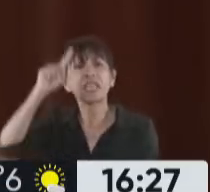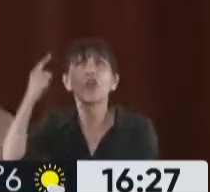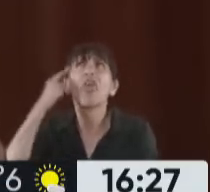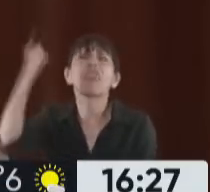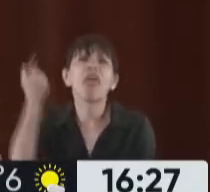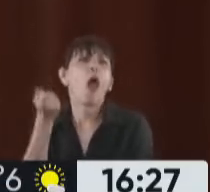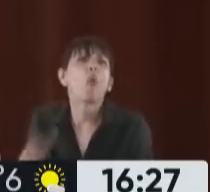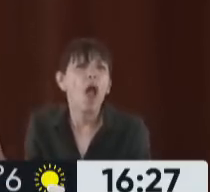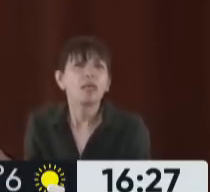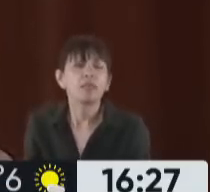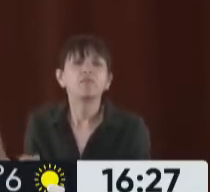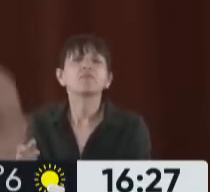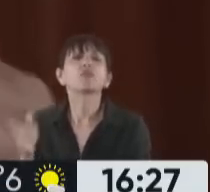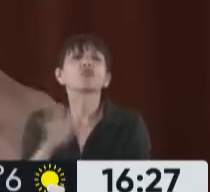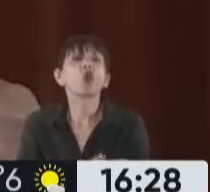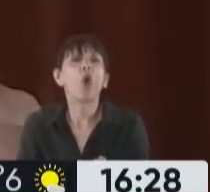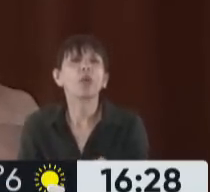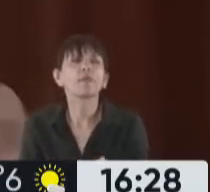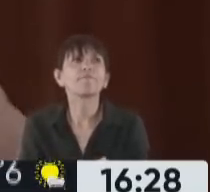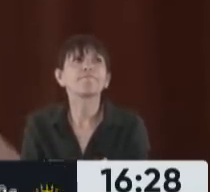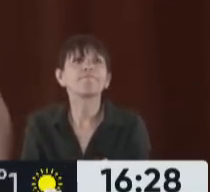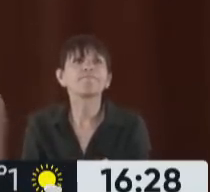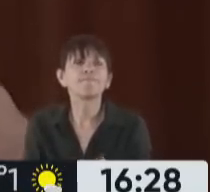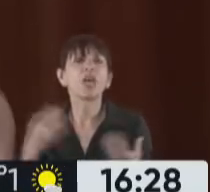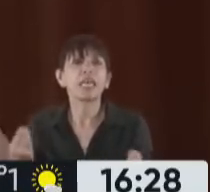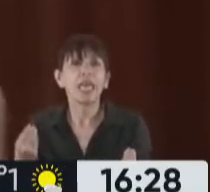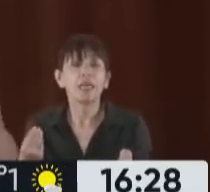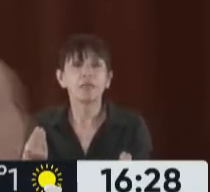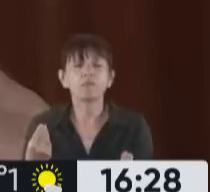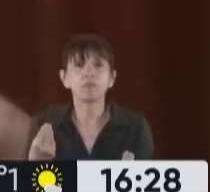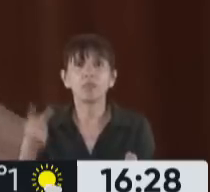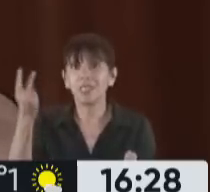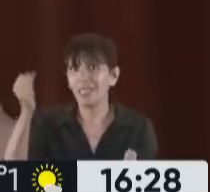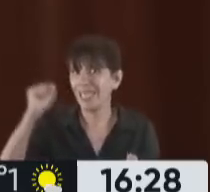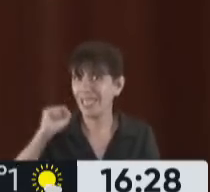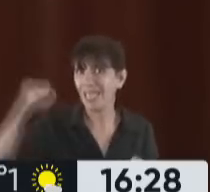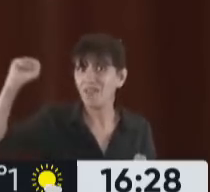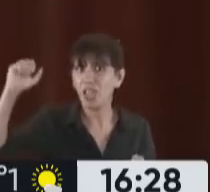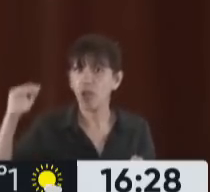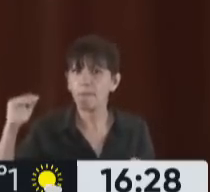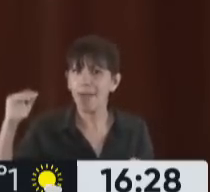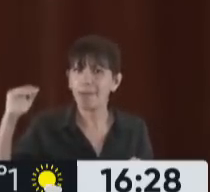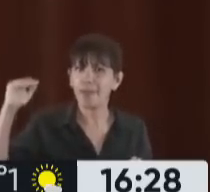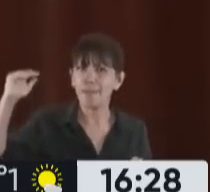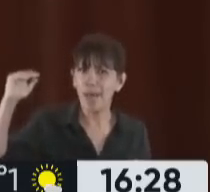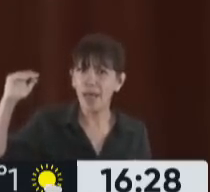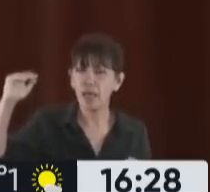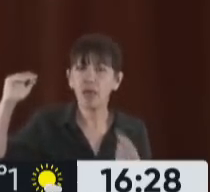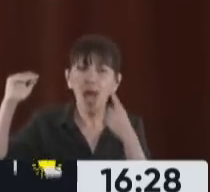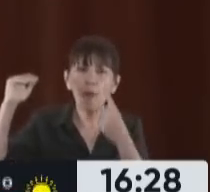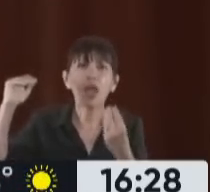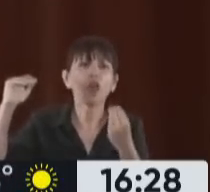que veníamos haciendo, jugando con el aumento de la inflación como viene y lo que tendría que ser para